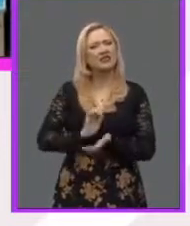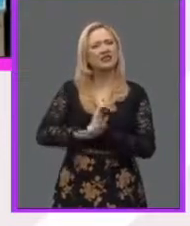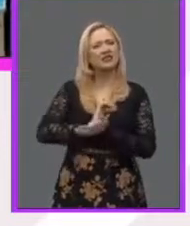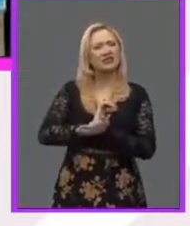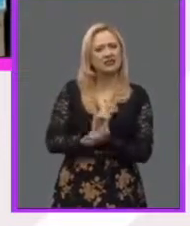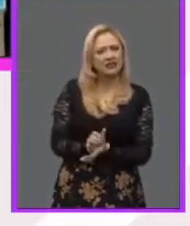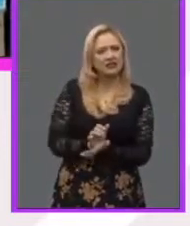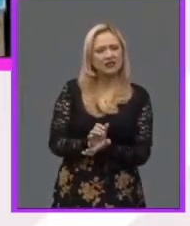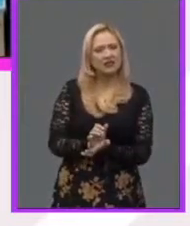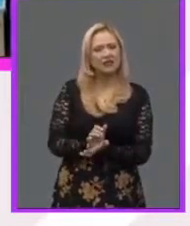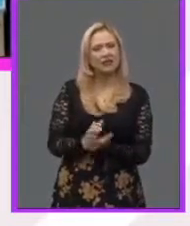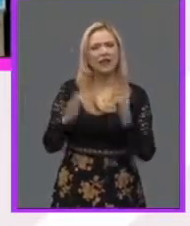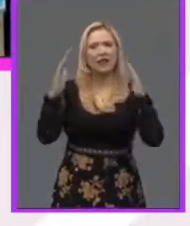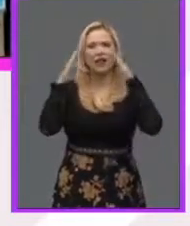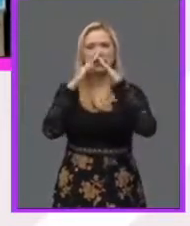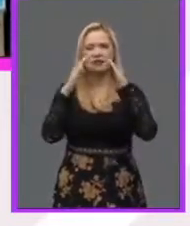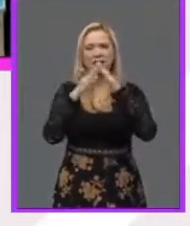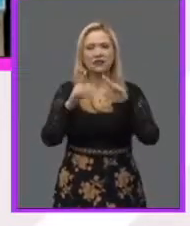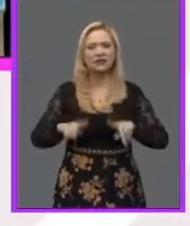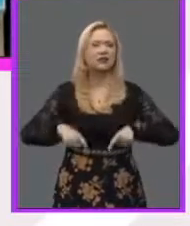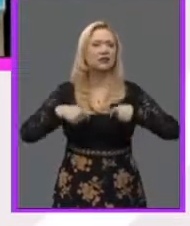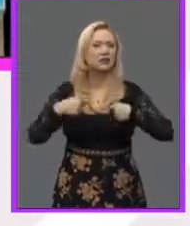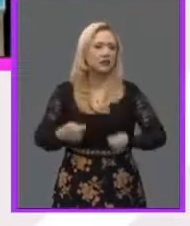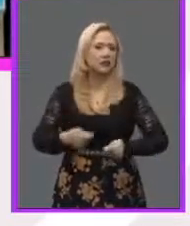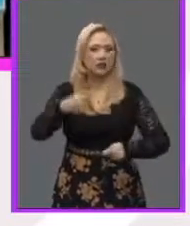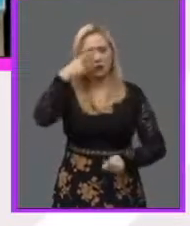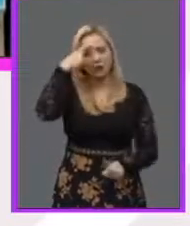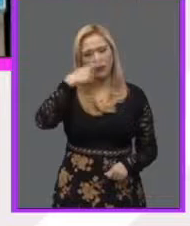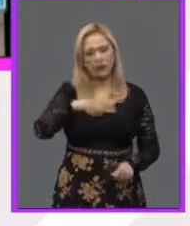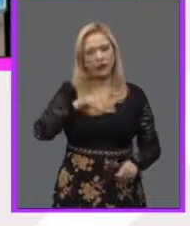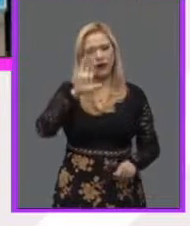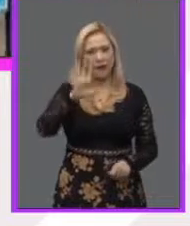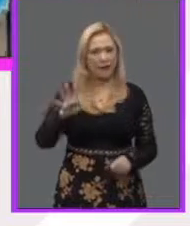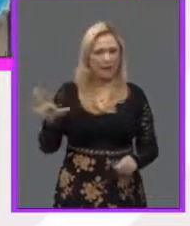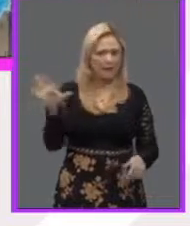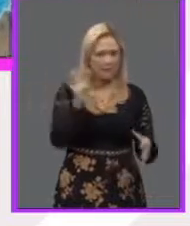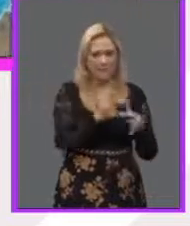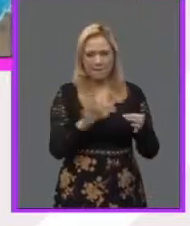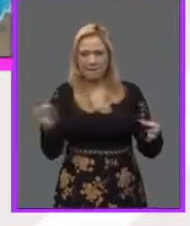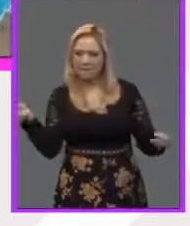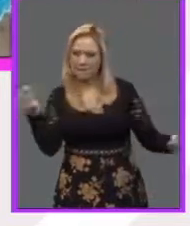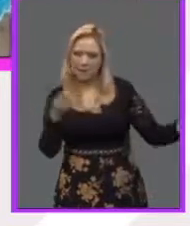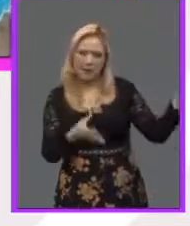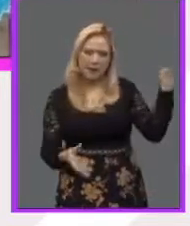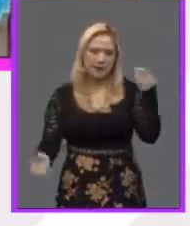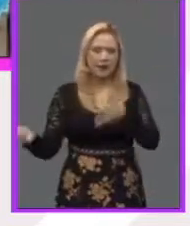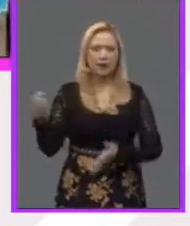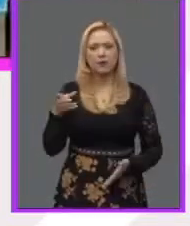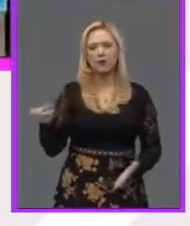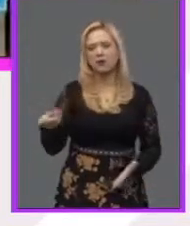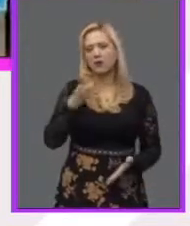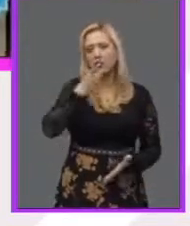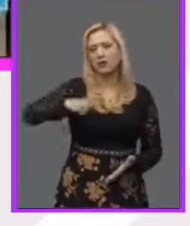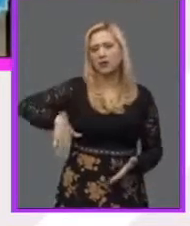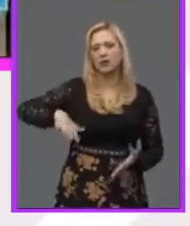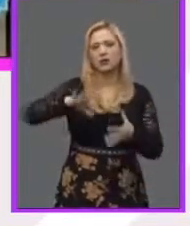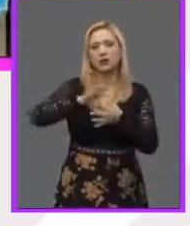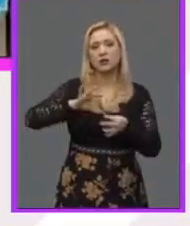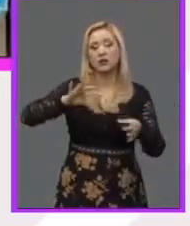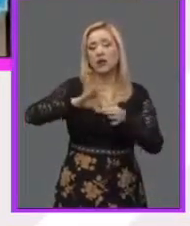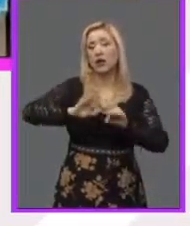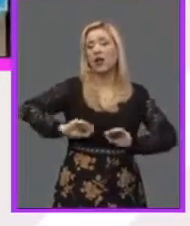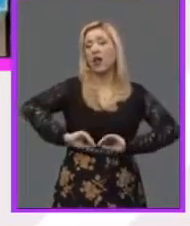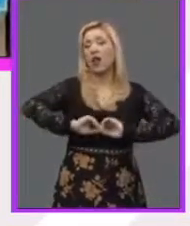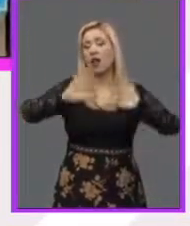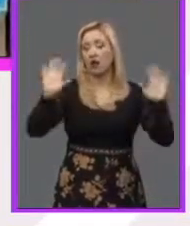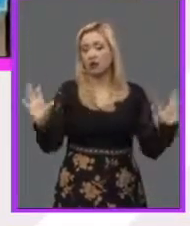la discriminación en el acceso a la vivienda para poder de ahí empezar a tejer sobre toda esta problemática que tú visibilizas de